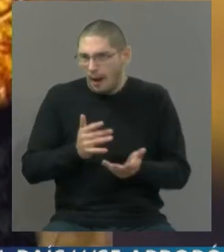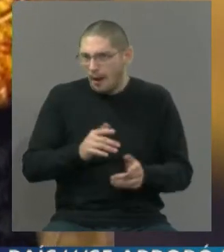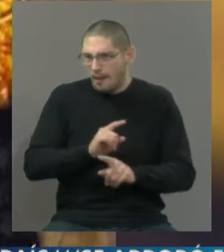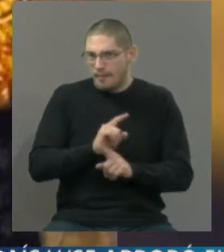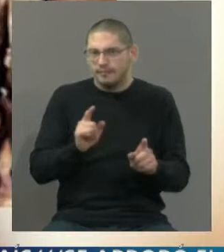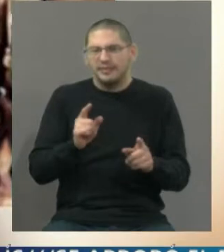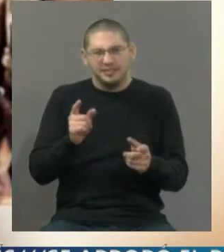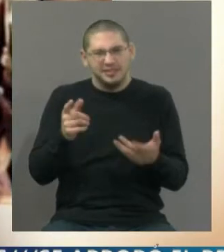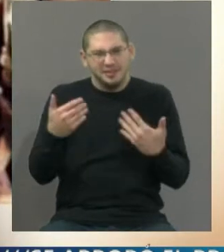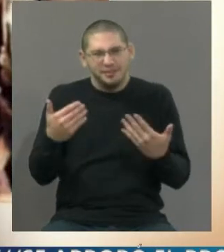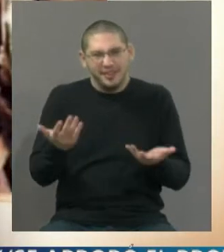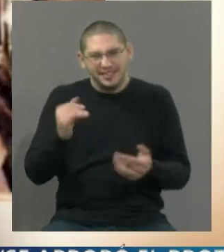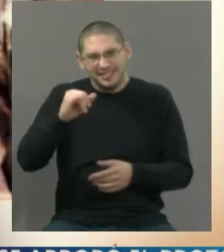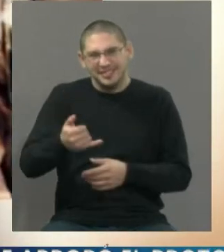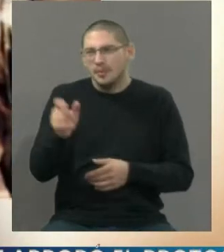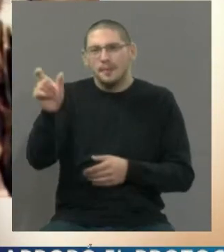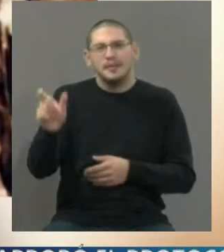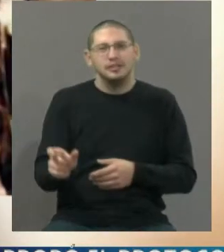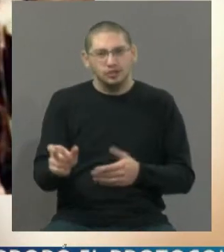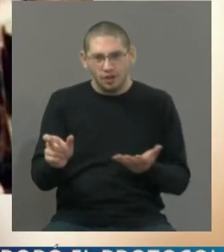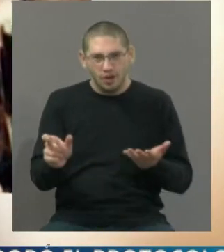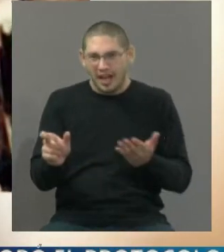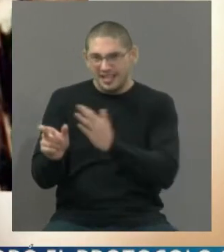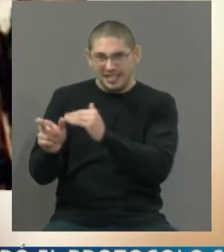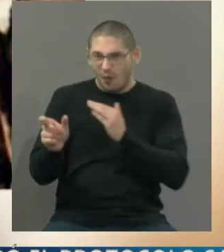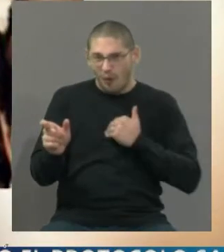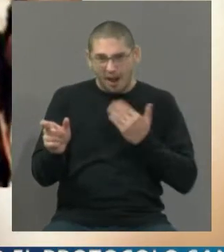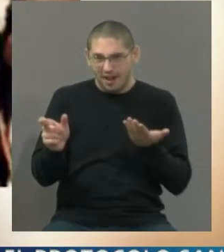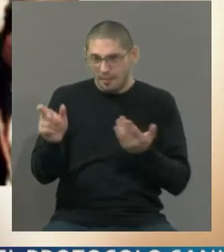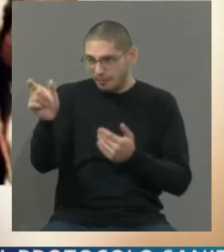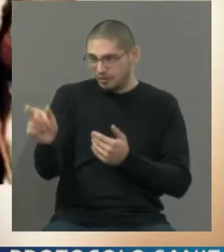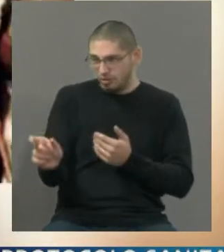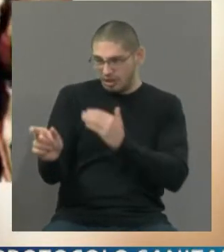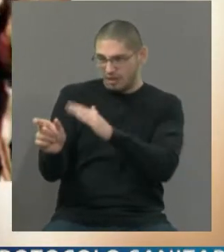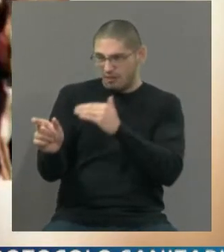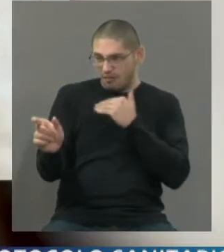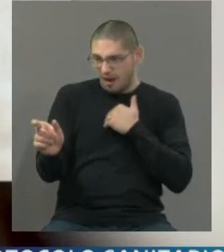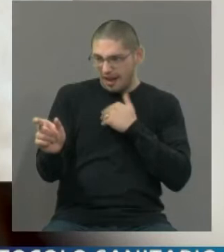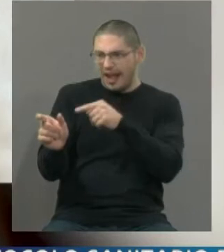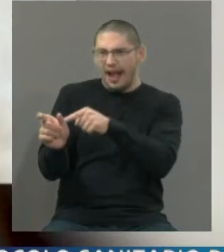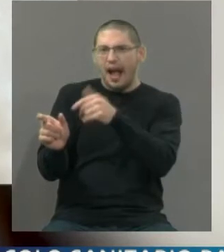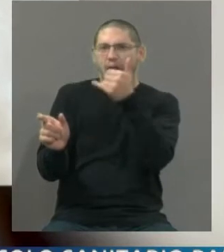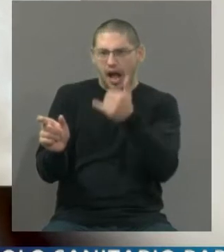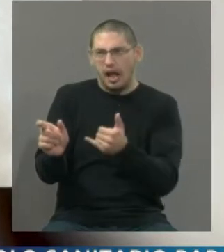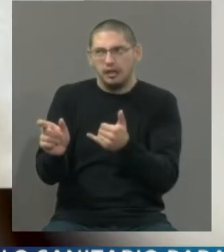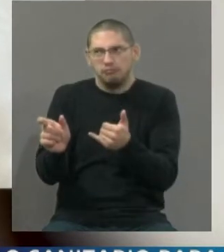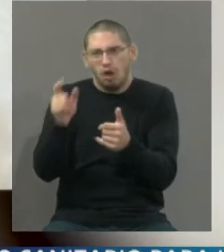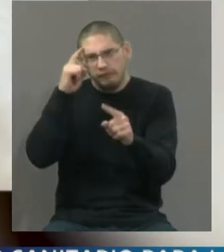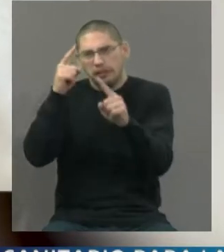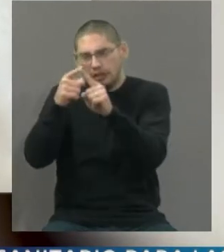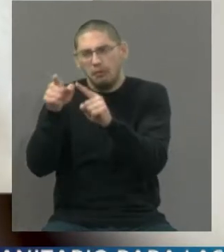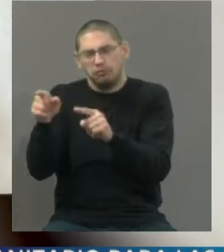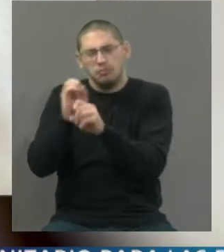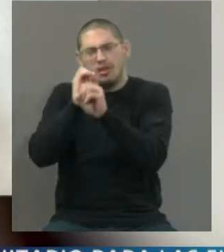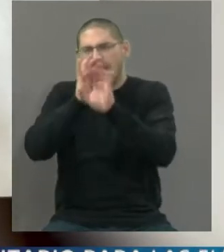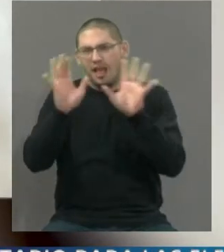eran personas como nosotros, que bueno, tenían claramente o muy claro su objetivo